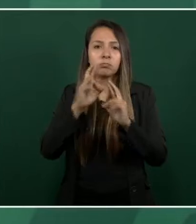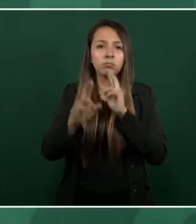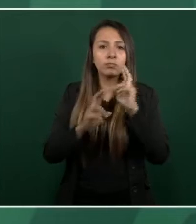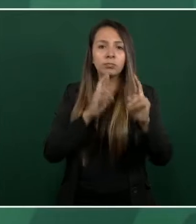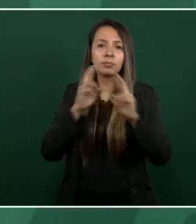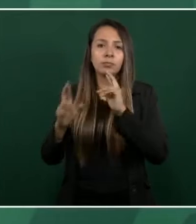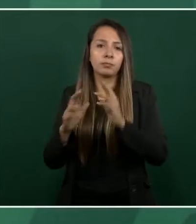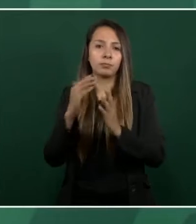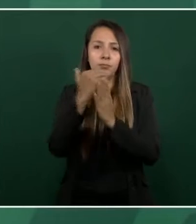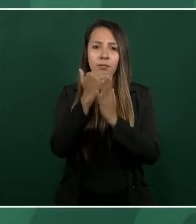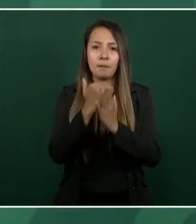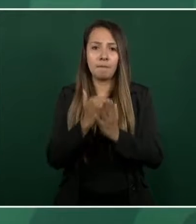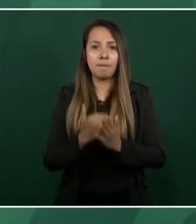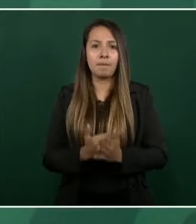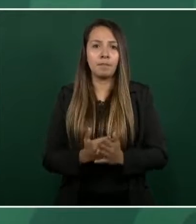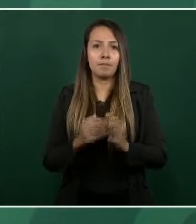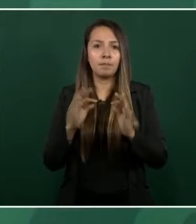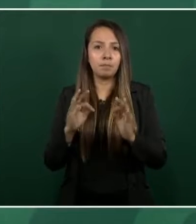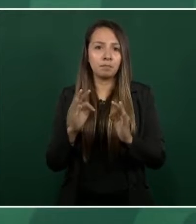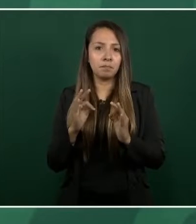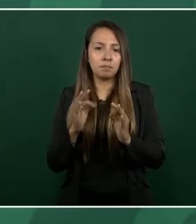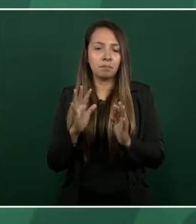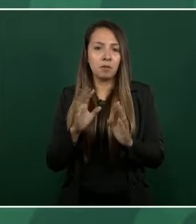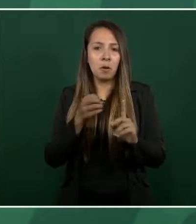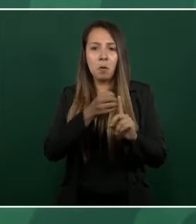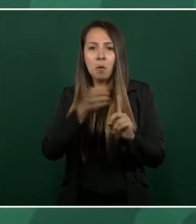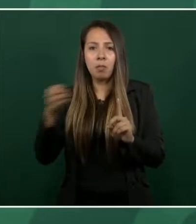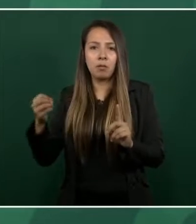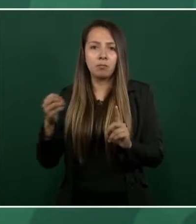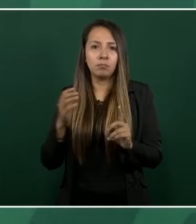el orden del día y así vamos a